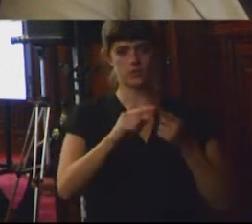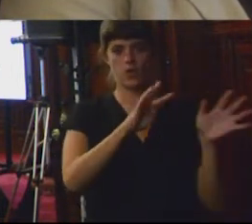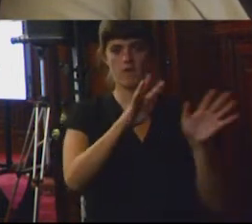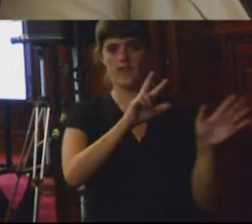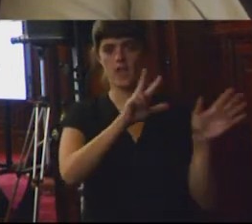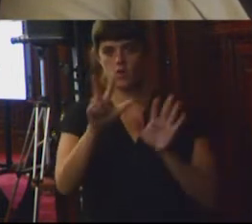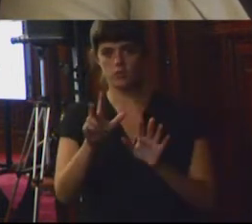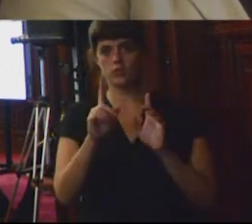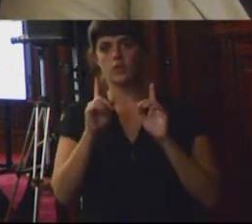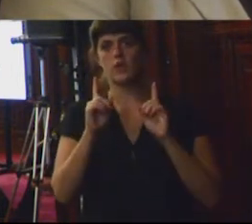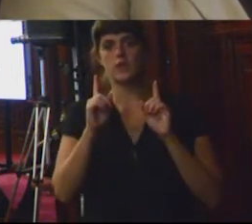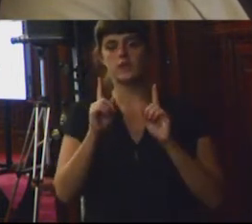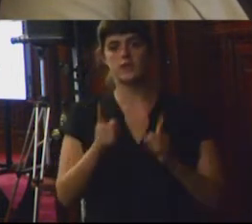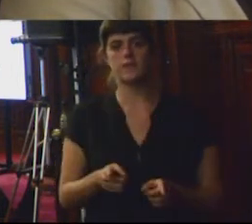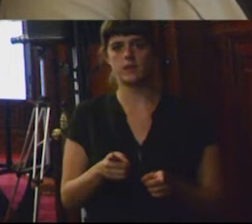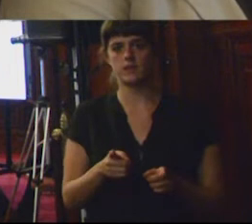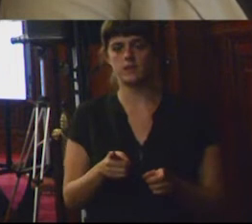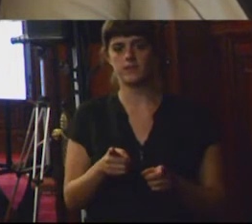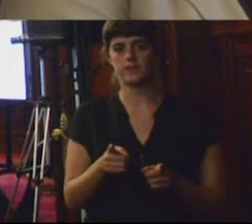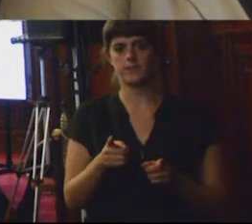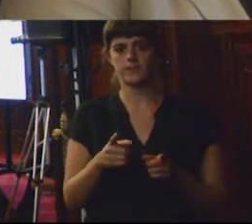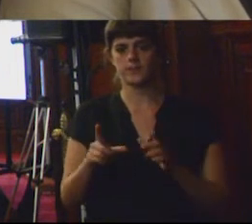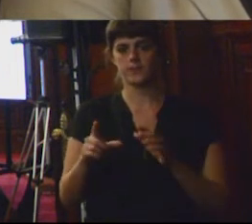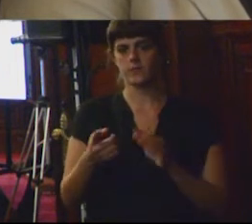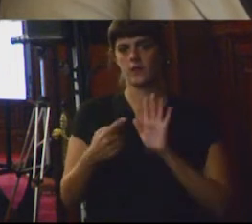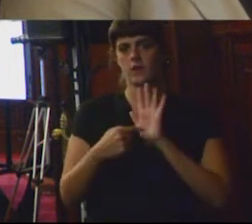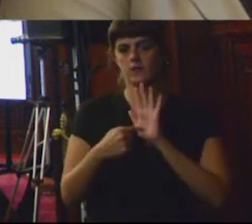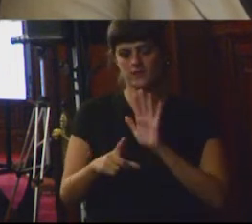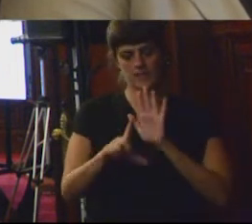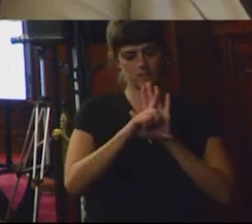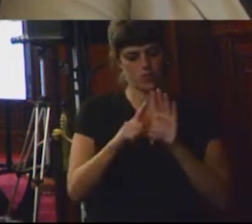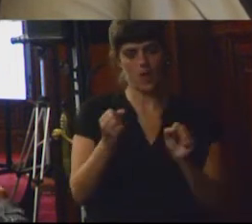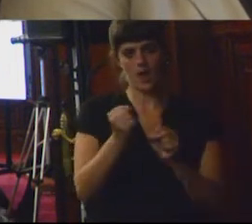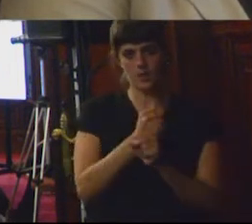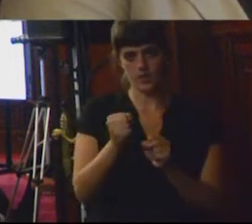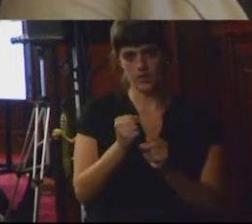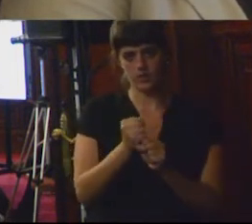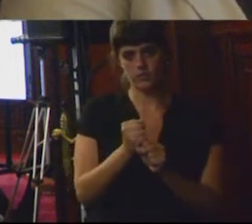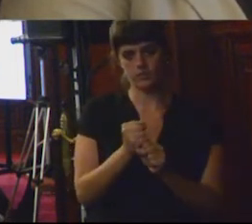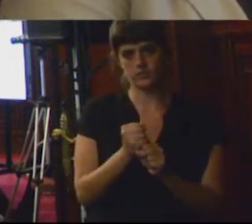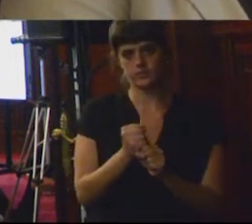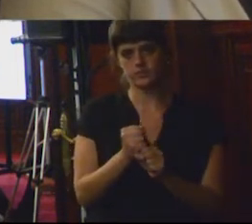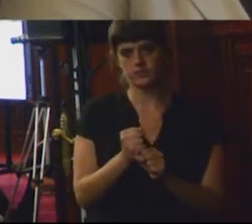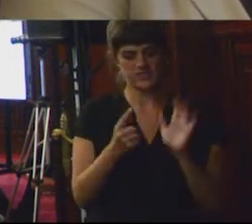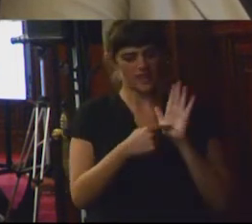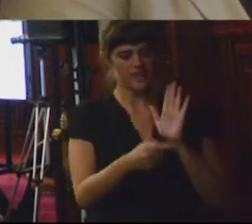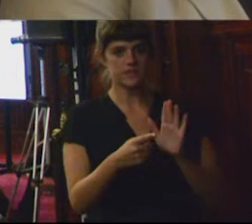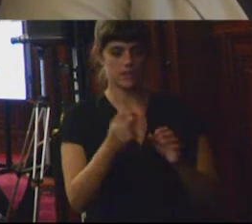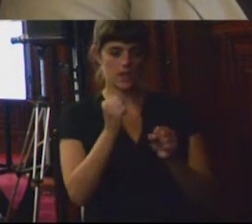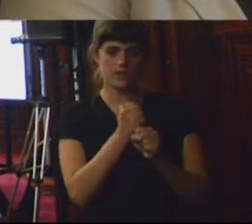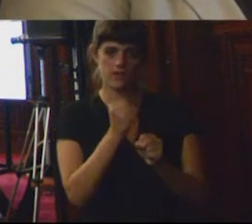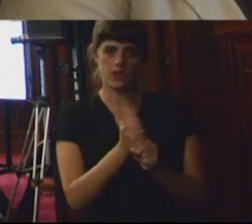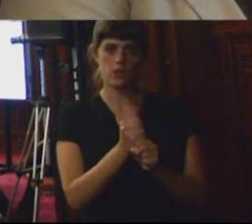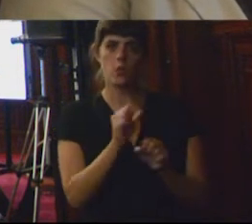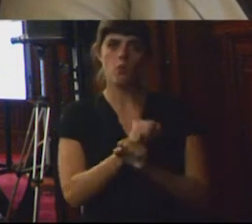la OIT está también siendo violada cuando habla de la trabajación laboral que fue aprobada, de que el